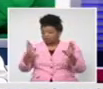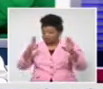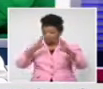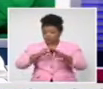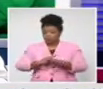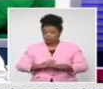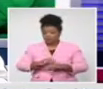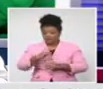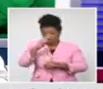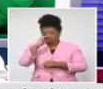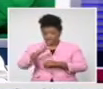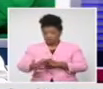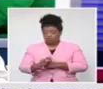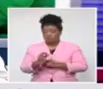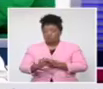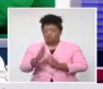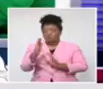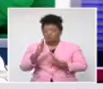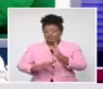todo el mes de abril.